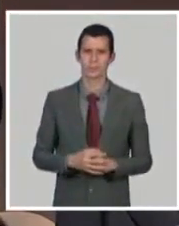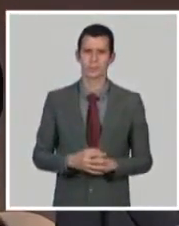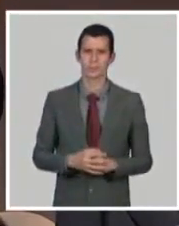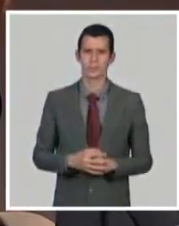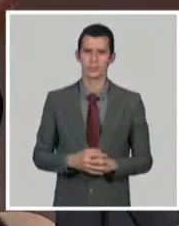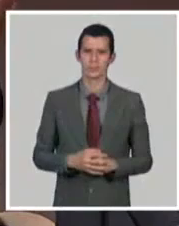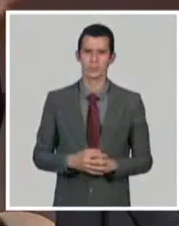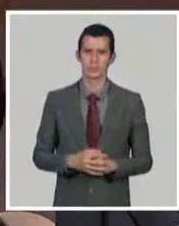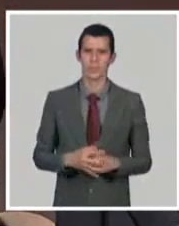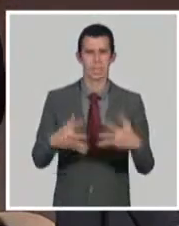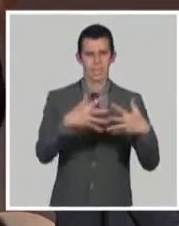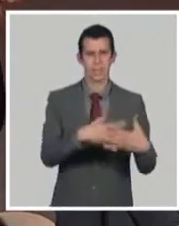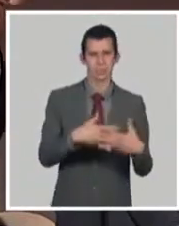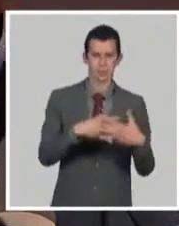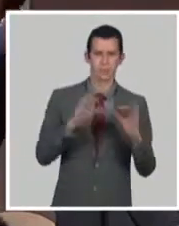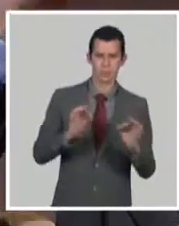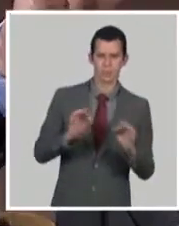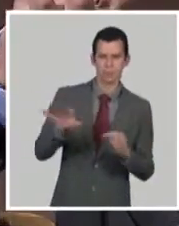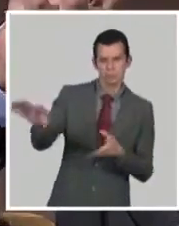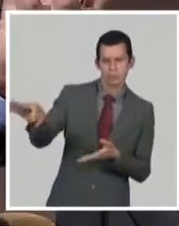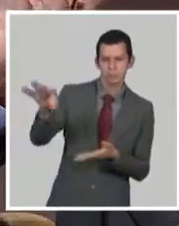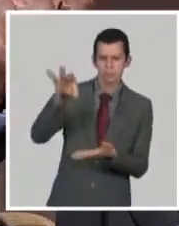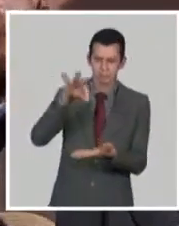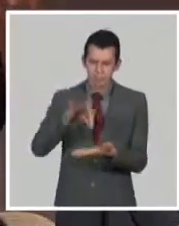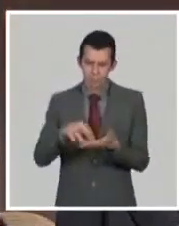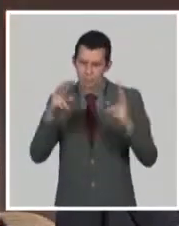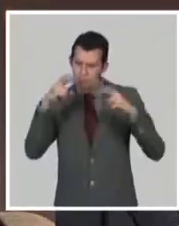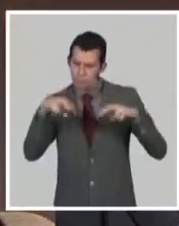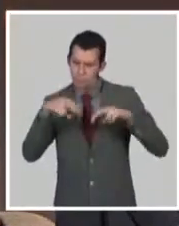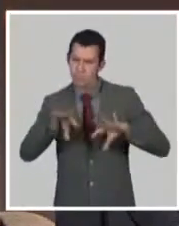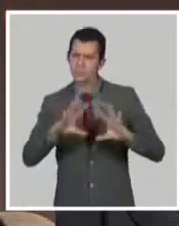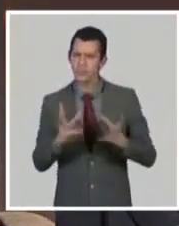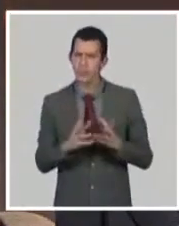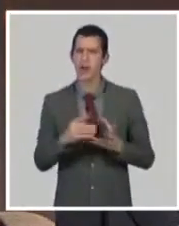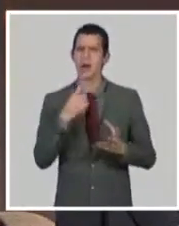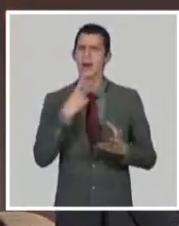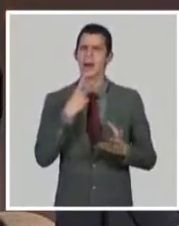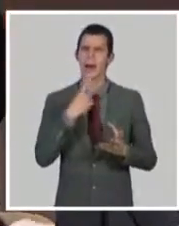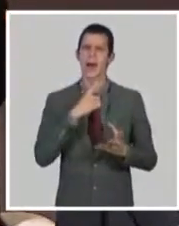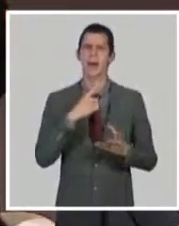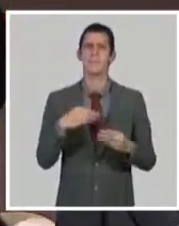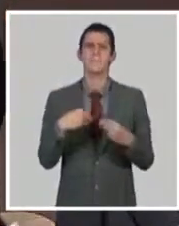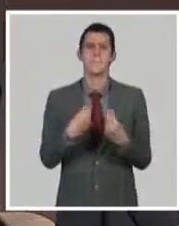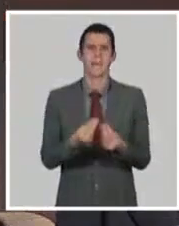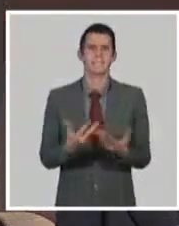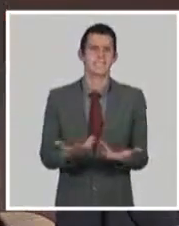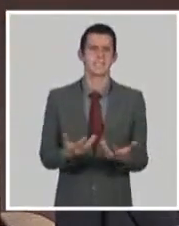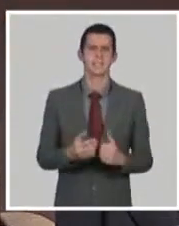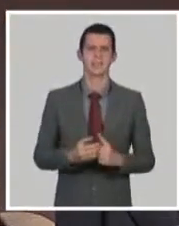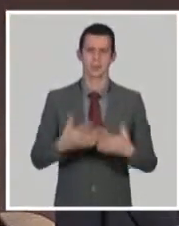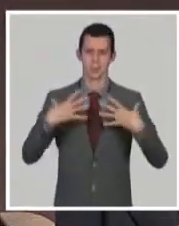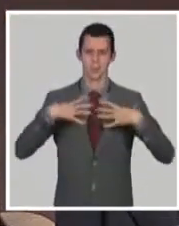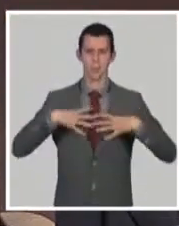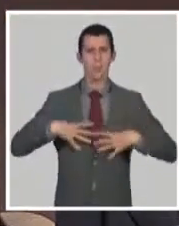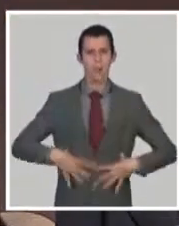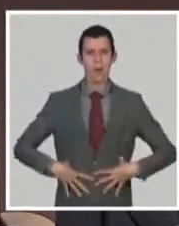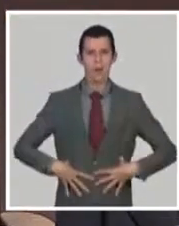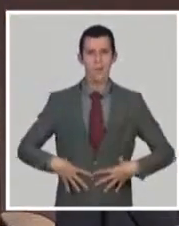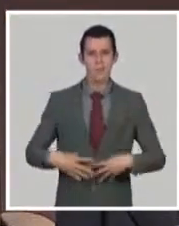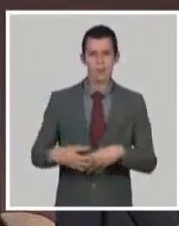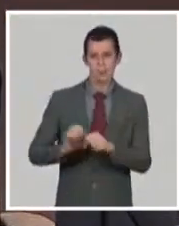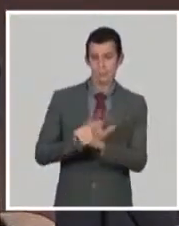estudiado la capacidad que tienen los anticuerpos generados por su vacuna de neutralizar este virus, y ha encontrado que disminuye la capacidad de neutralización, y